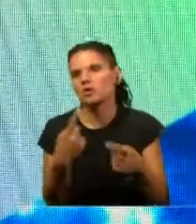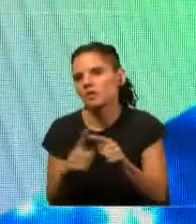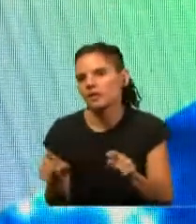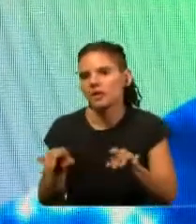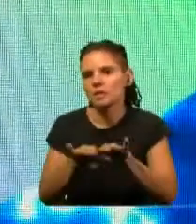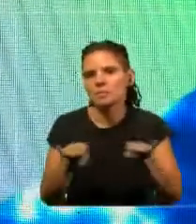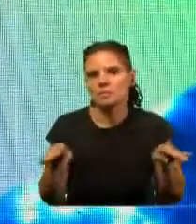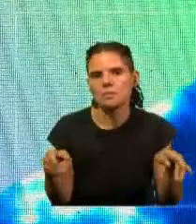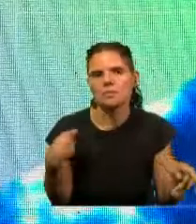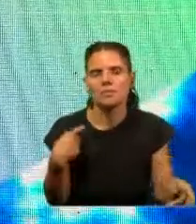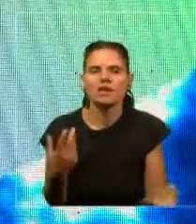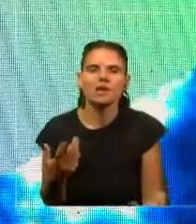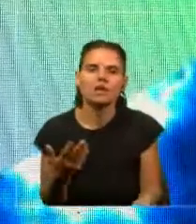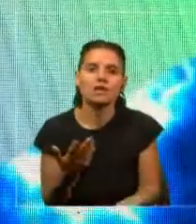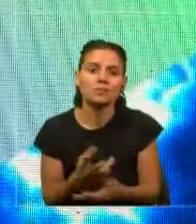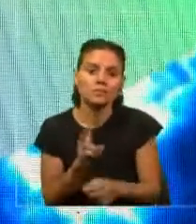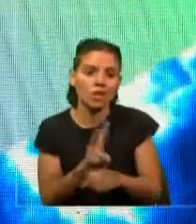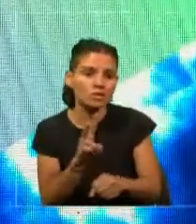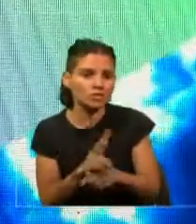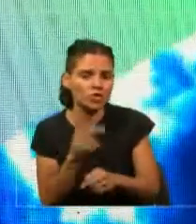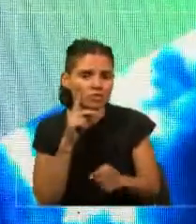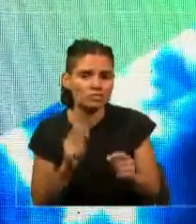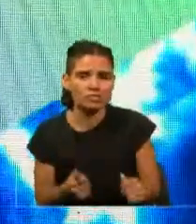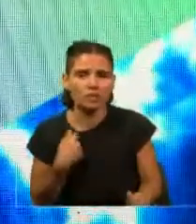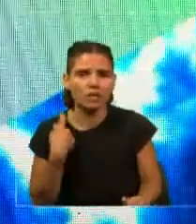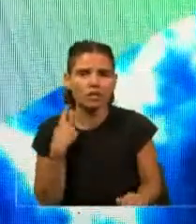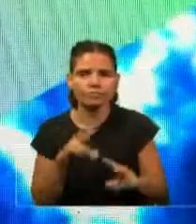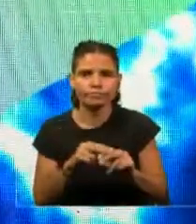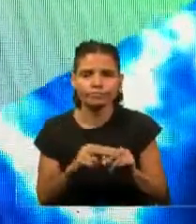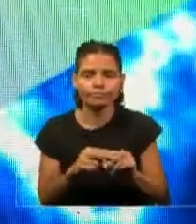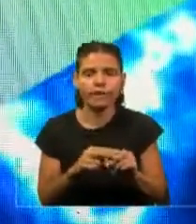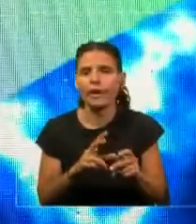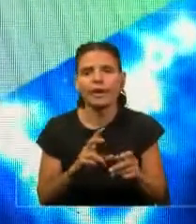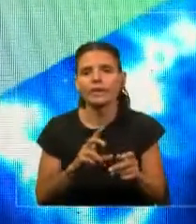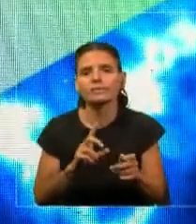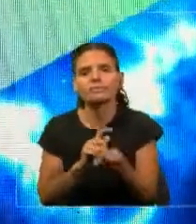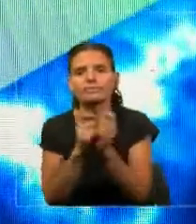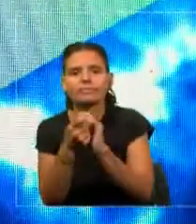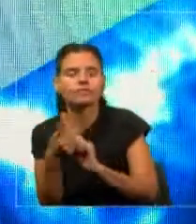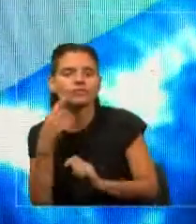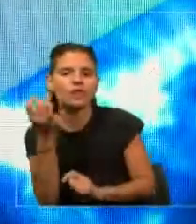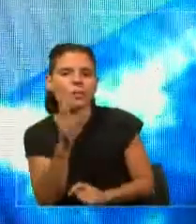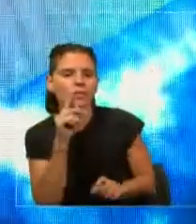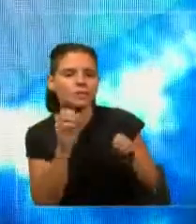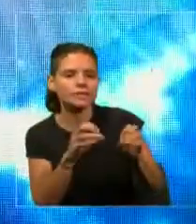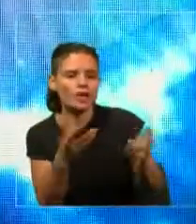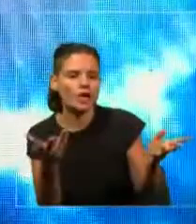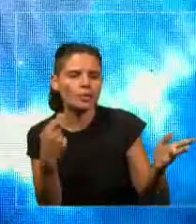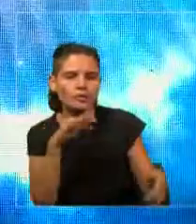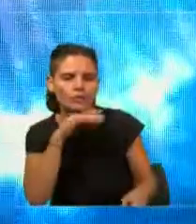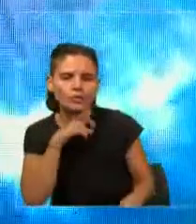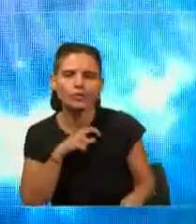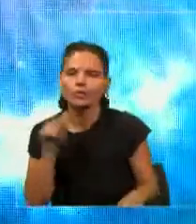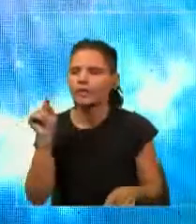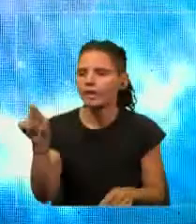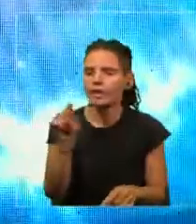con sus competencias obsoletas, va a ser simplemente un coach de plataforma, ¿no es cierto? Y lleva a